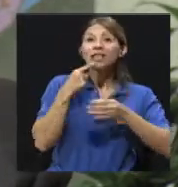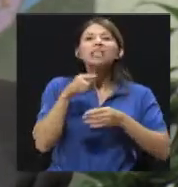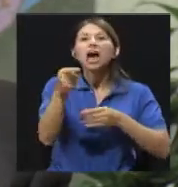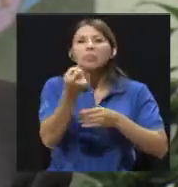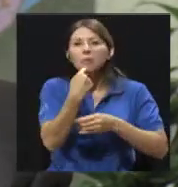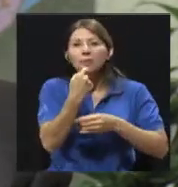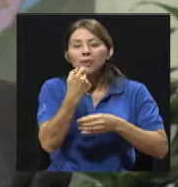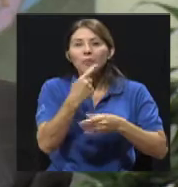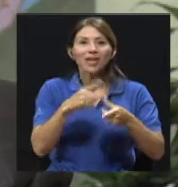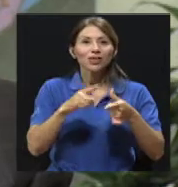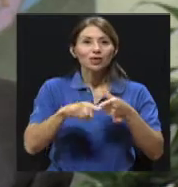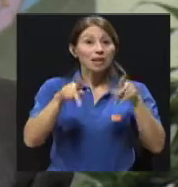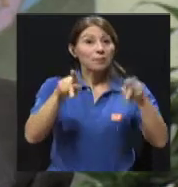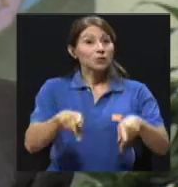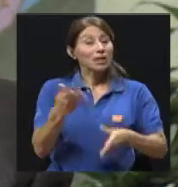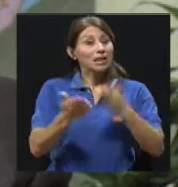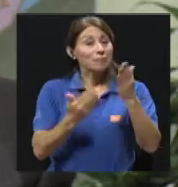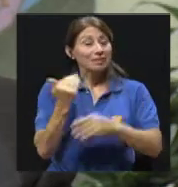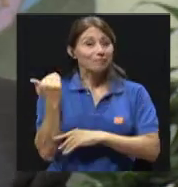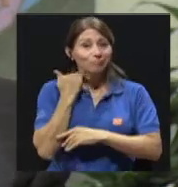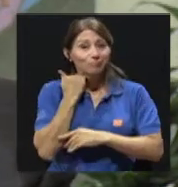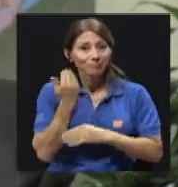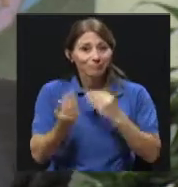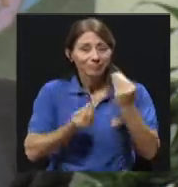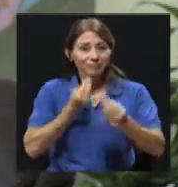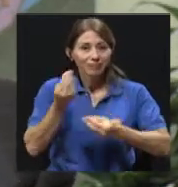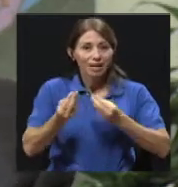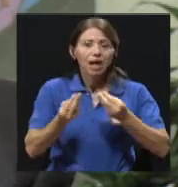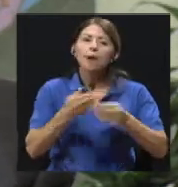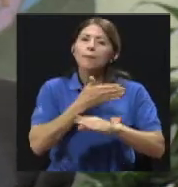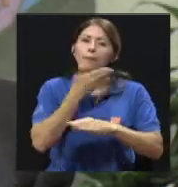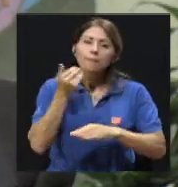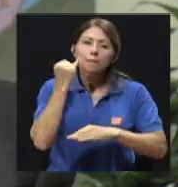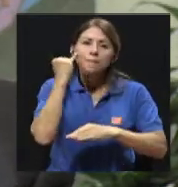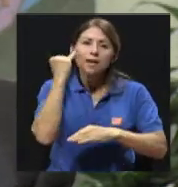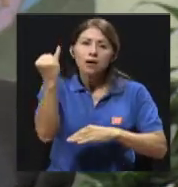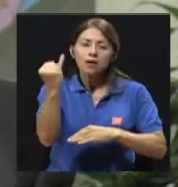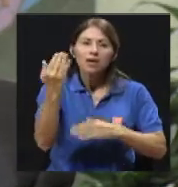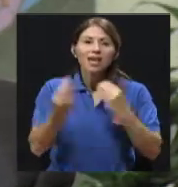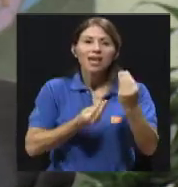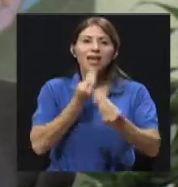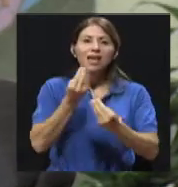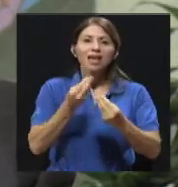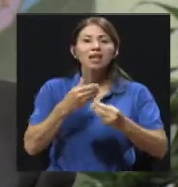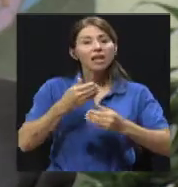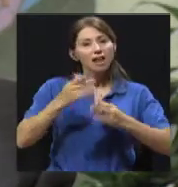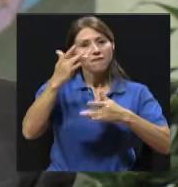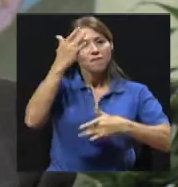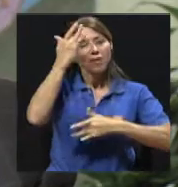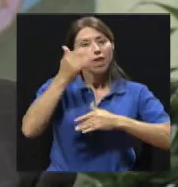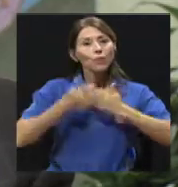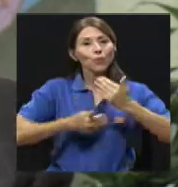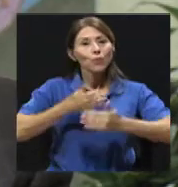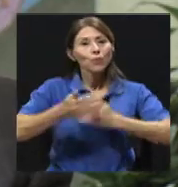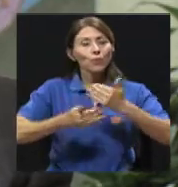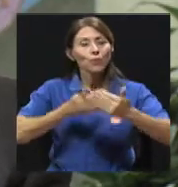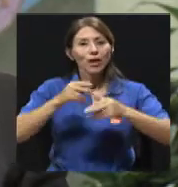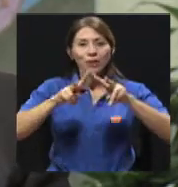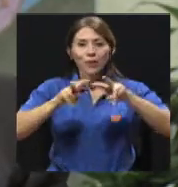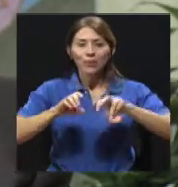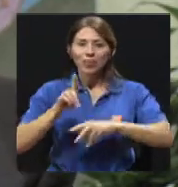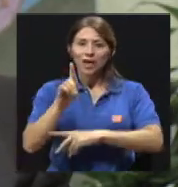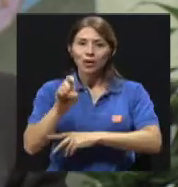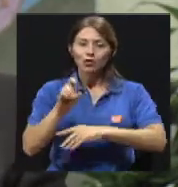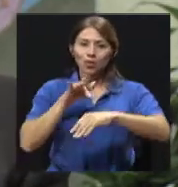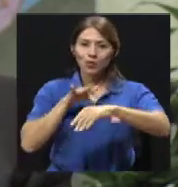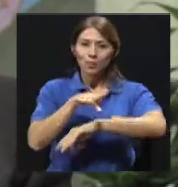se puede alterar el cuadro. Lo ideal es dejar que evolucione para hacer un diagnóstico temprano. Yo diría, yo diría que